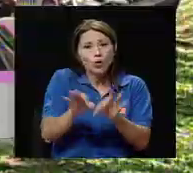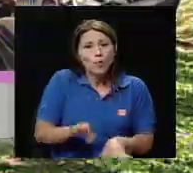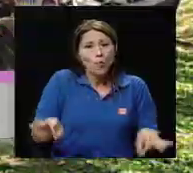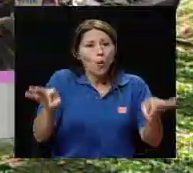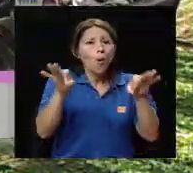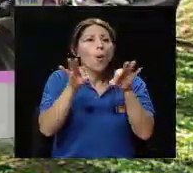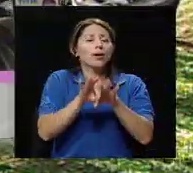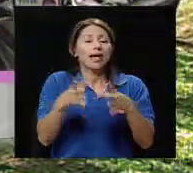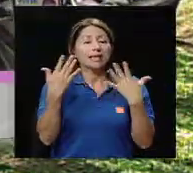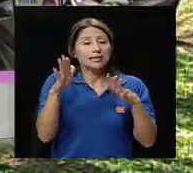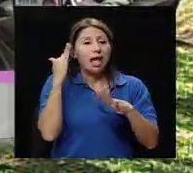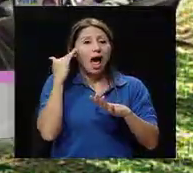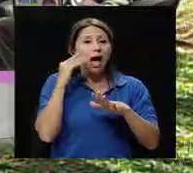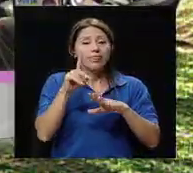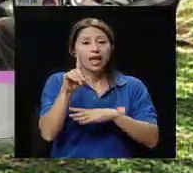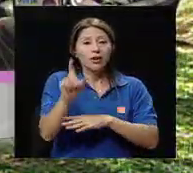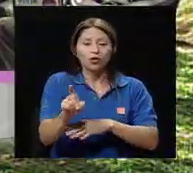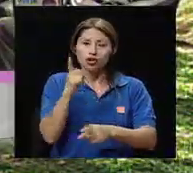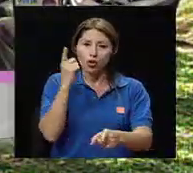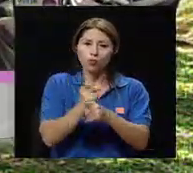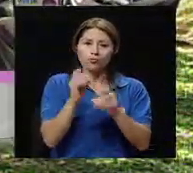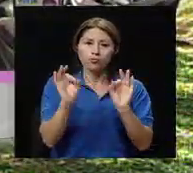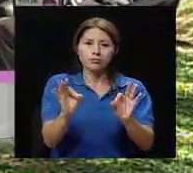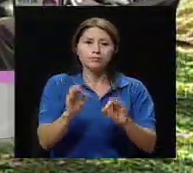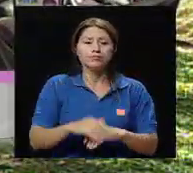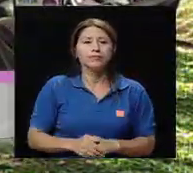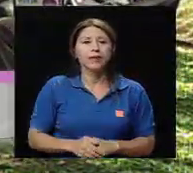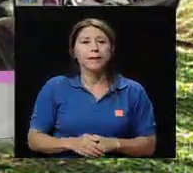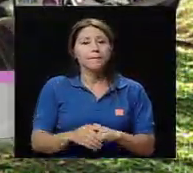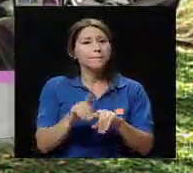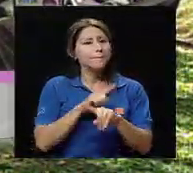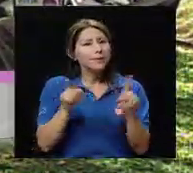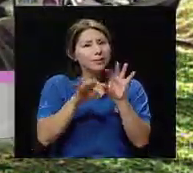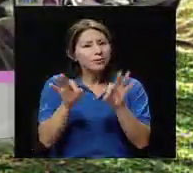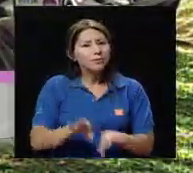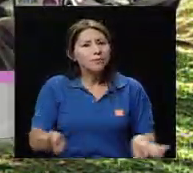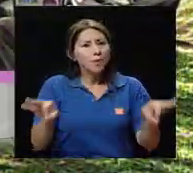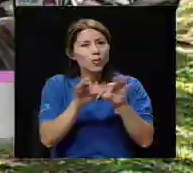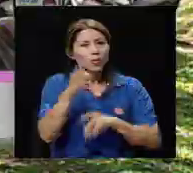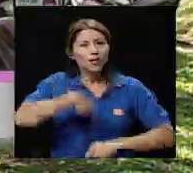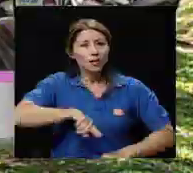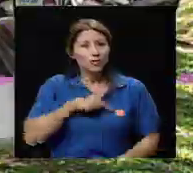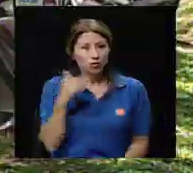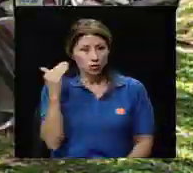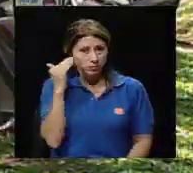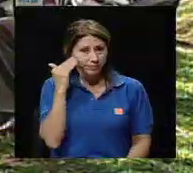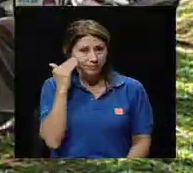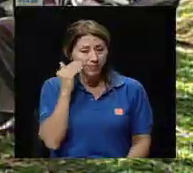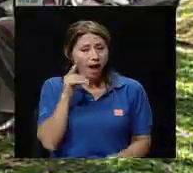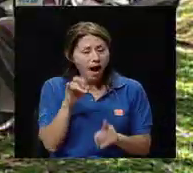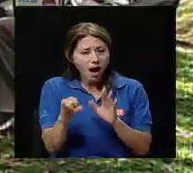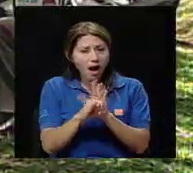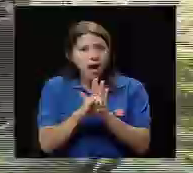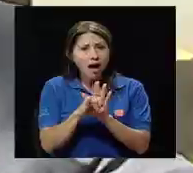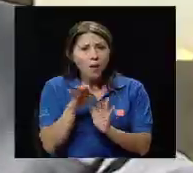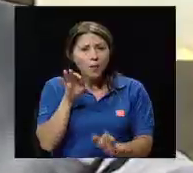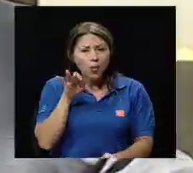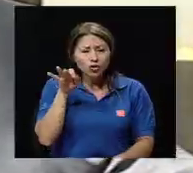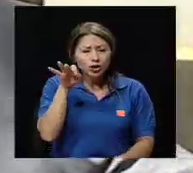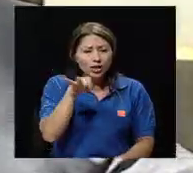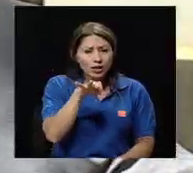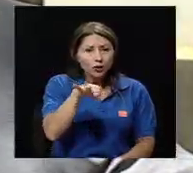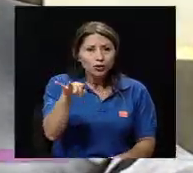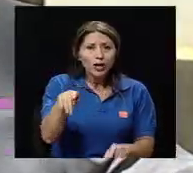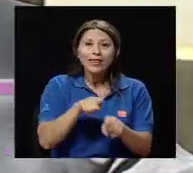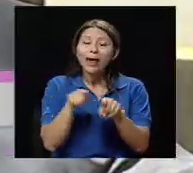es importante tal vez que identifiquemos no solamente los mosquitos, sino los posibles criaderos.